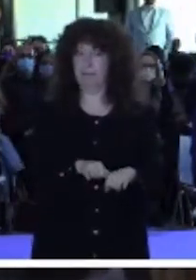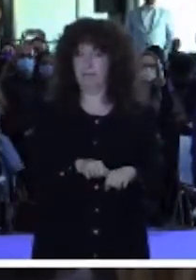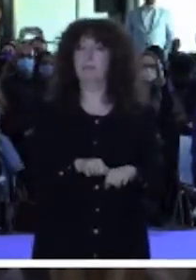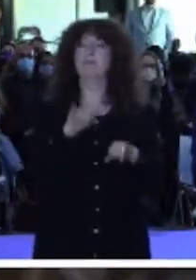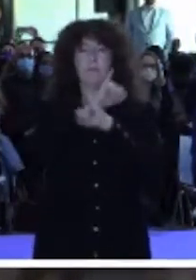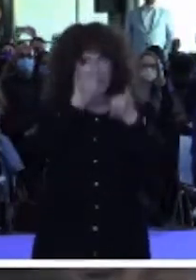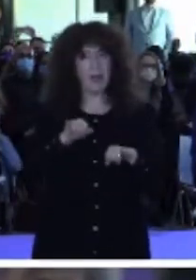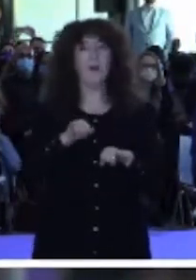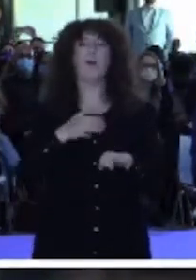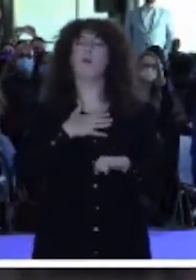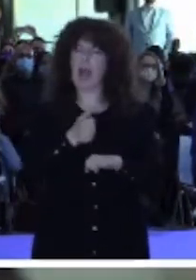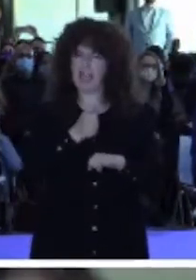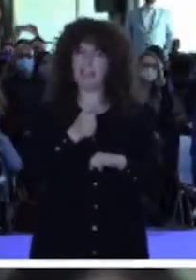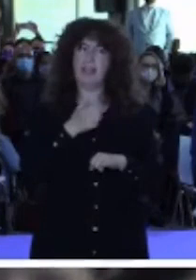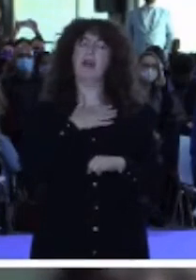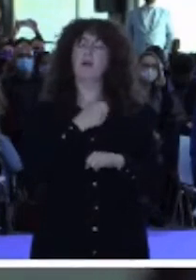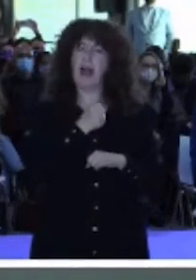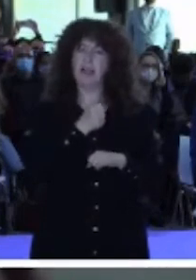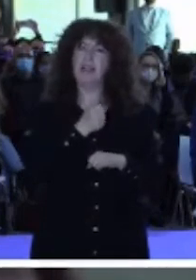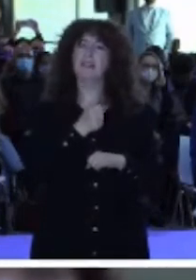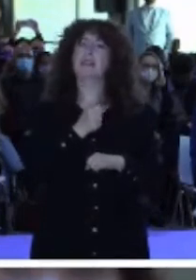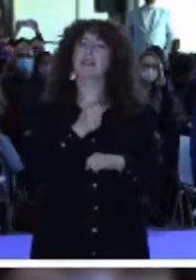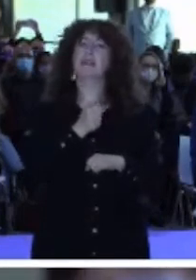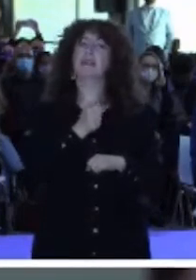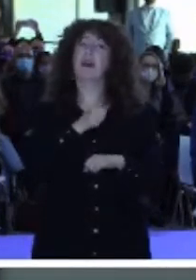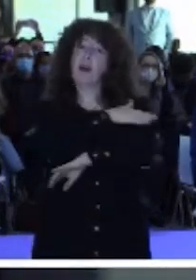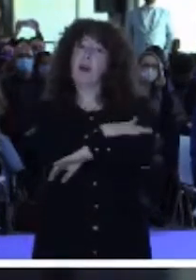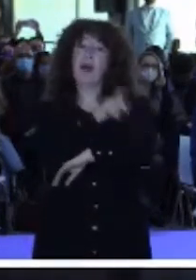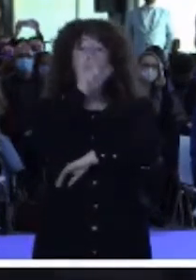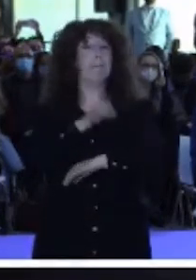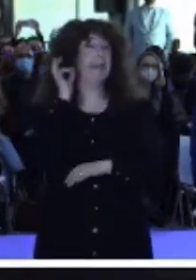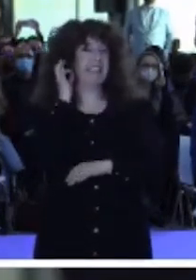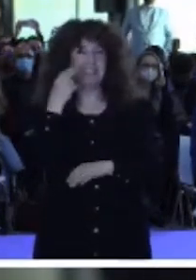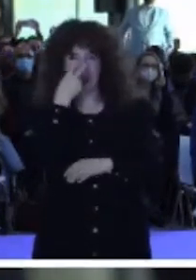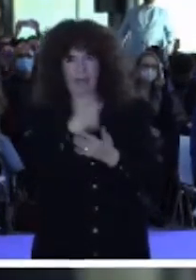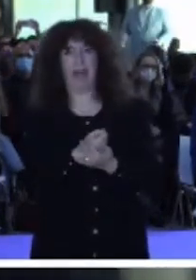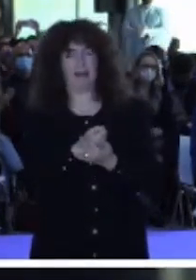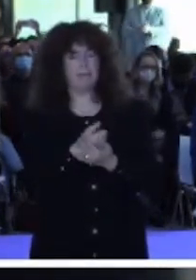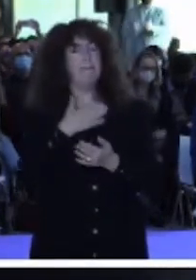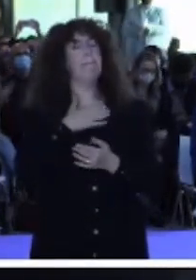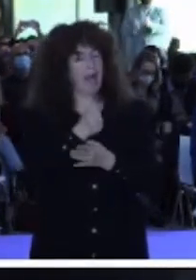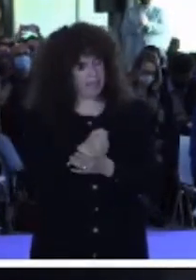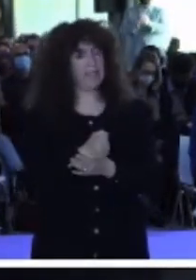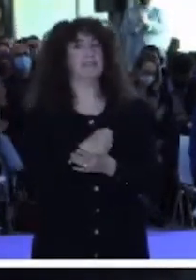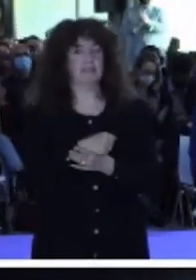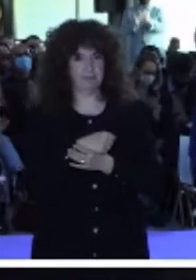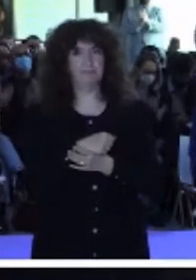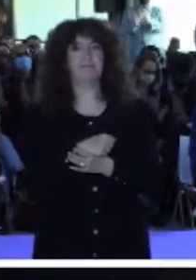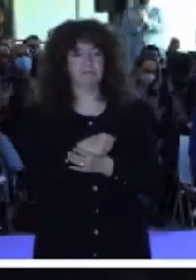valiente qué valiente ha sido ministra vela ra qué valiente ha sido